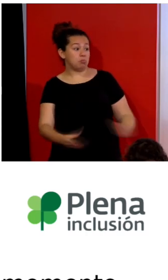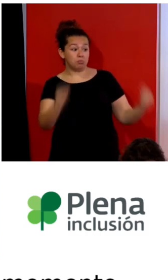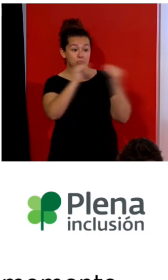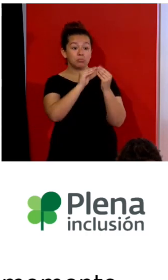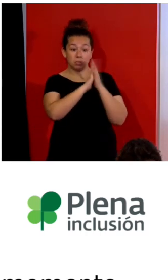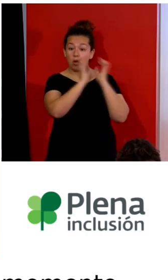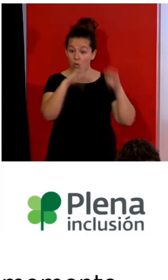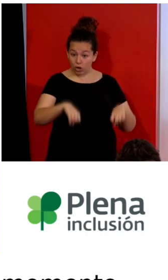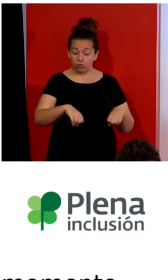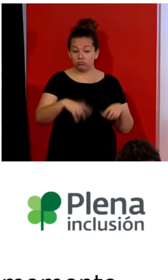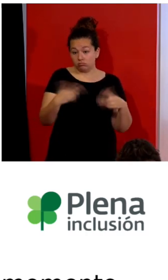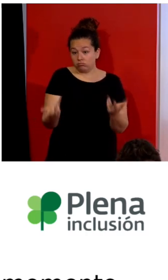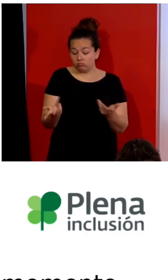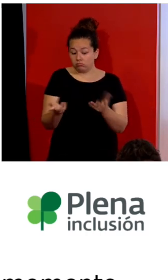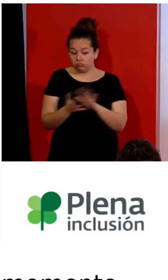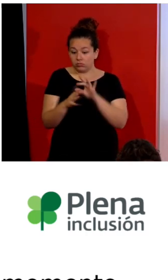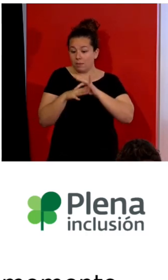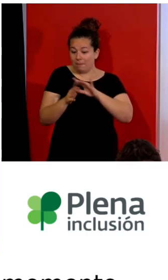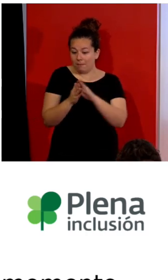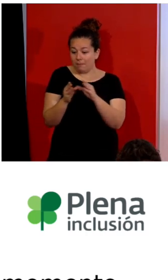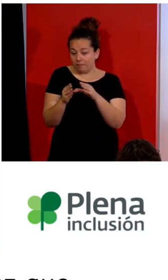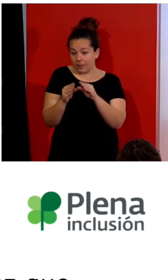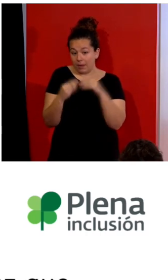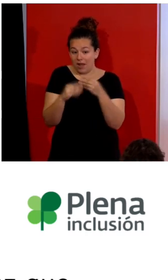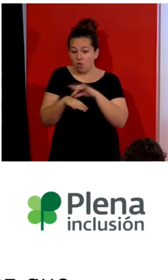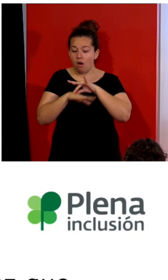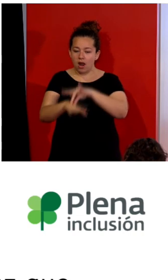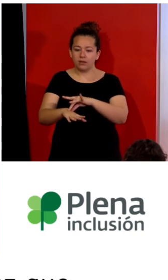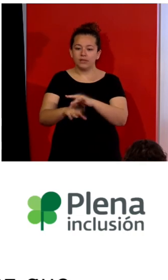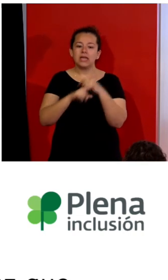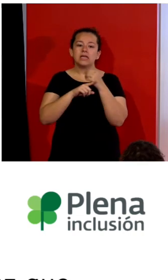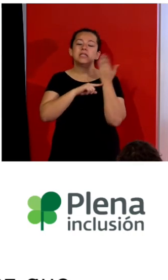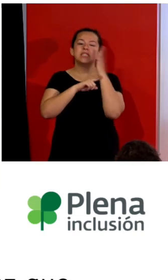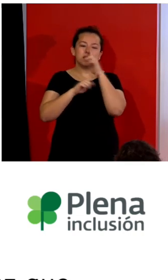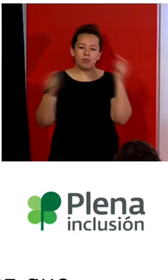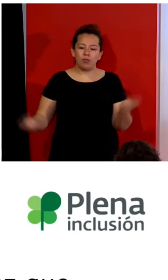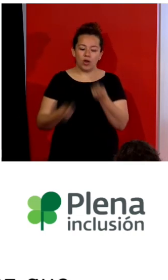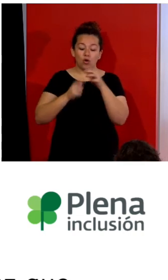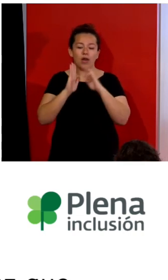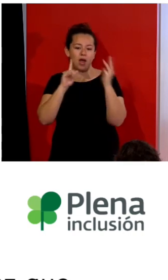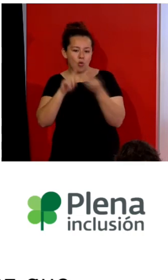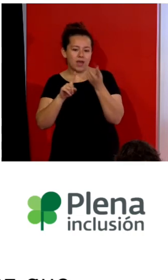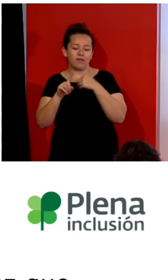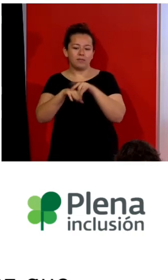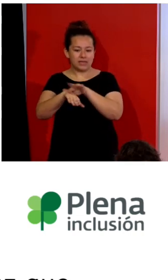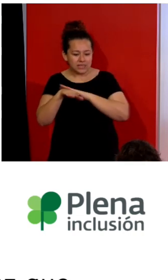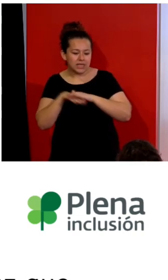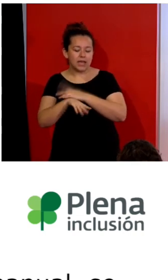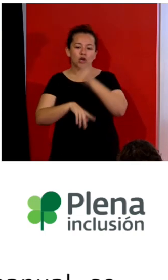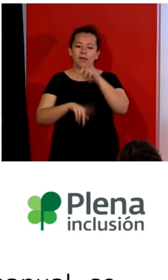acuerdo con el manual, se publicó tanto en la página web de nuestro ministerio como en la página